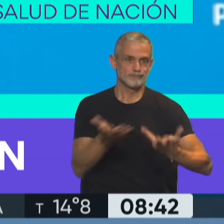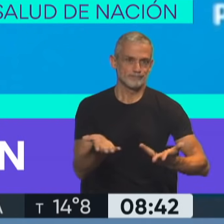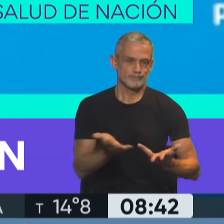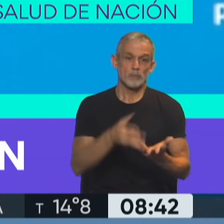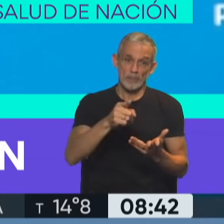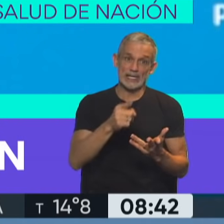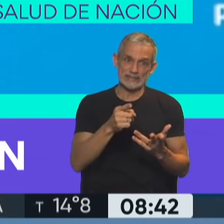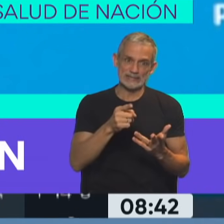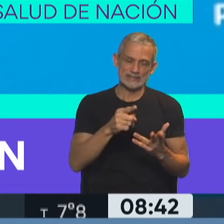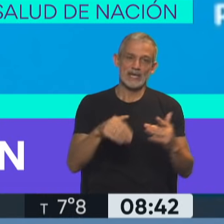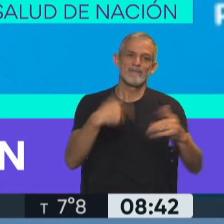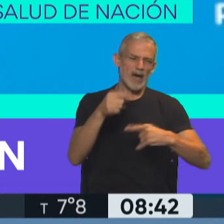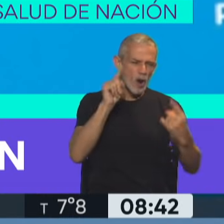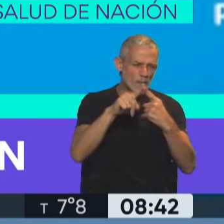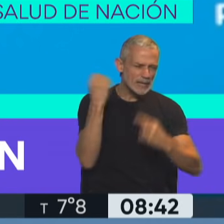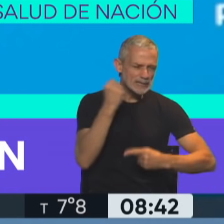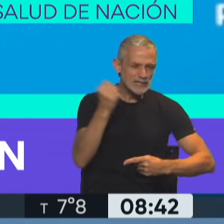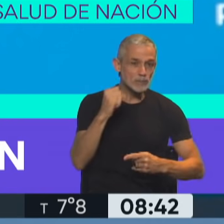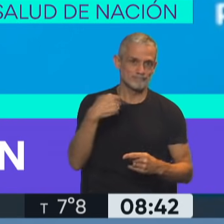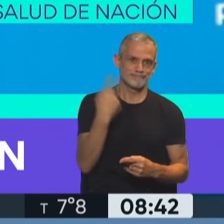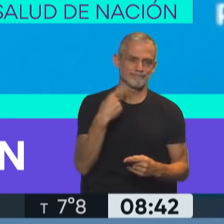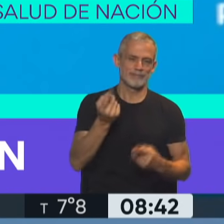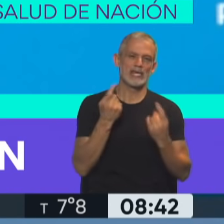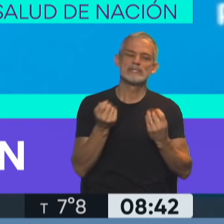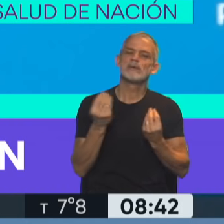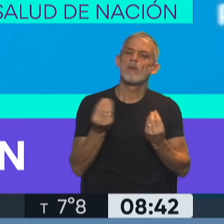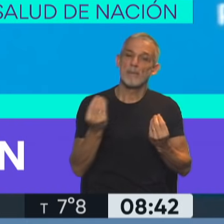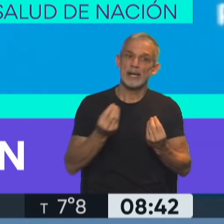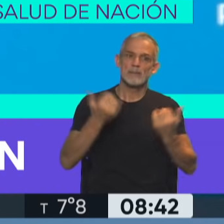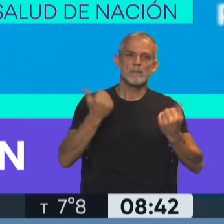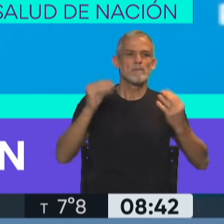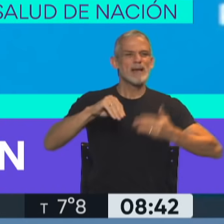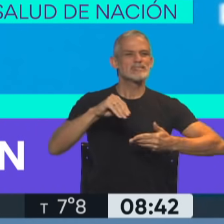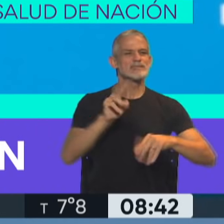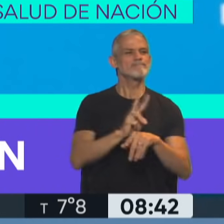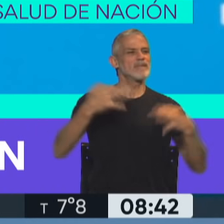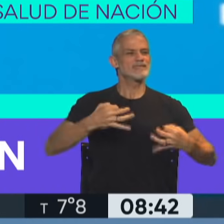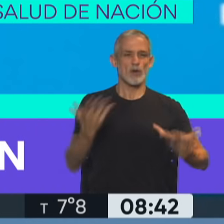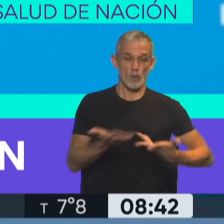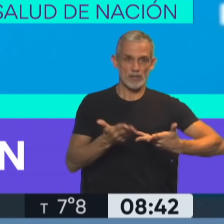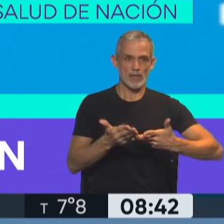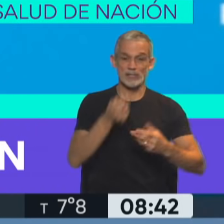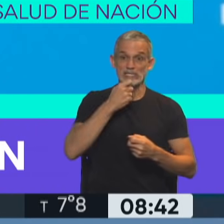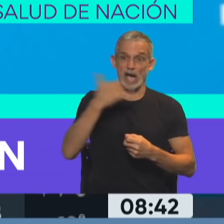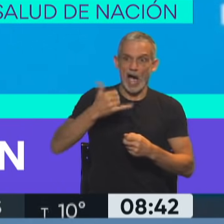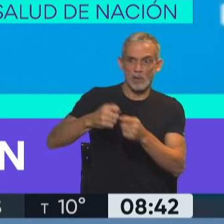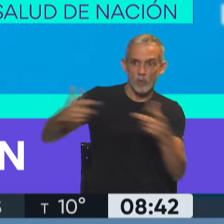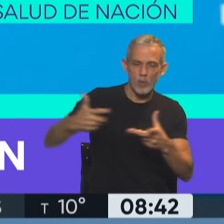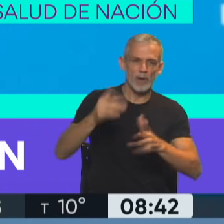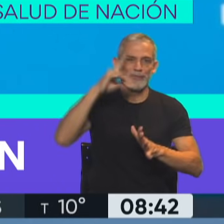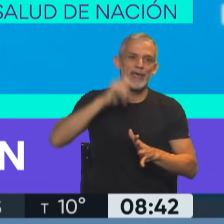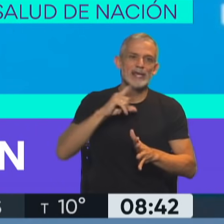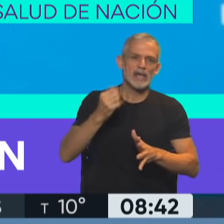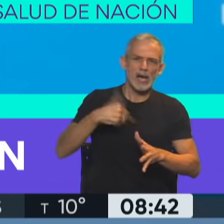el siguiente objetivo que necesitamos tener para tener más seguridad todavía que ante el aumento de casos, como se